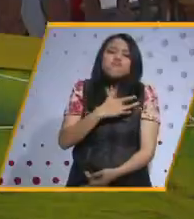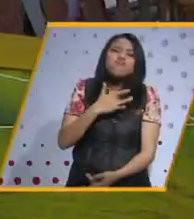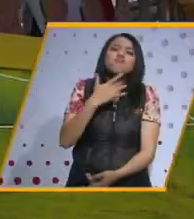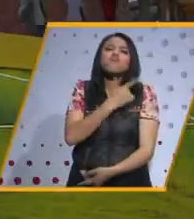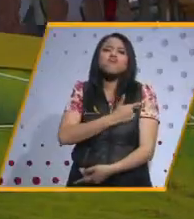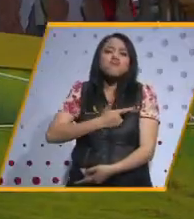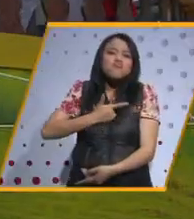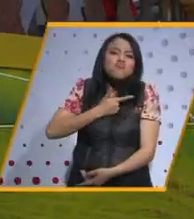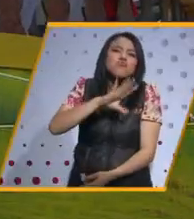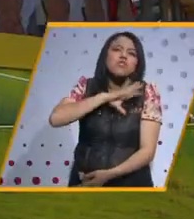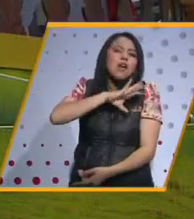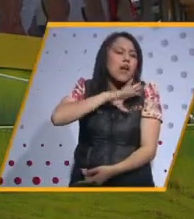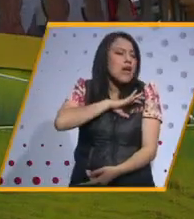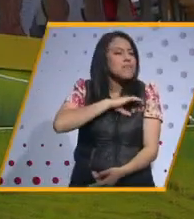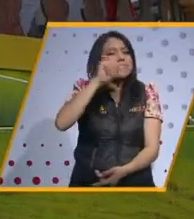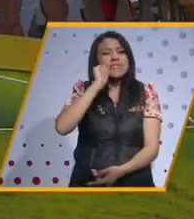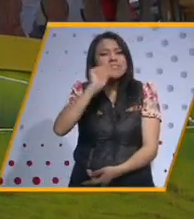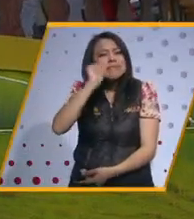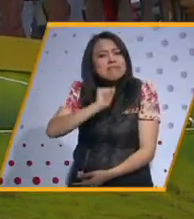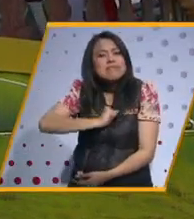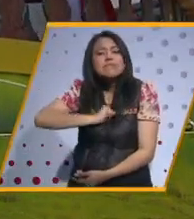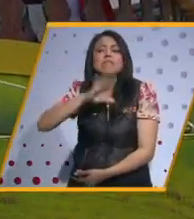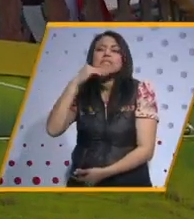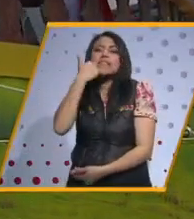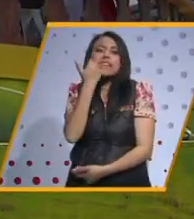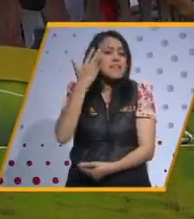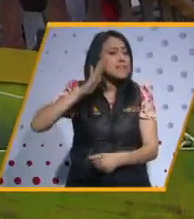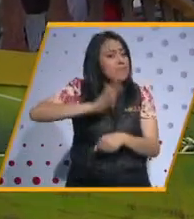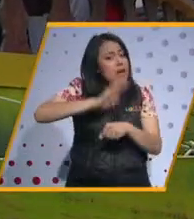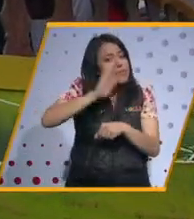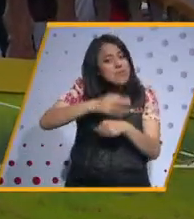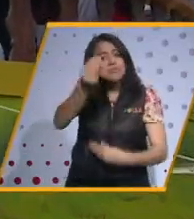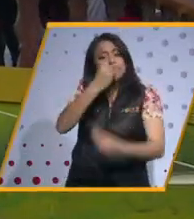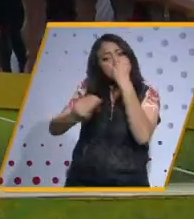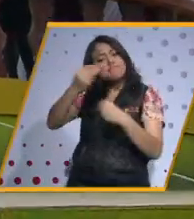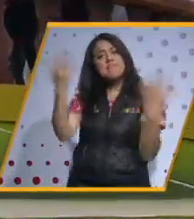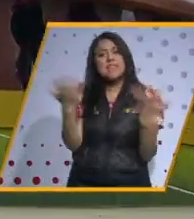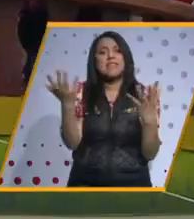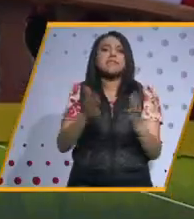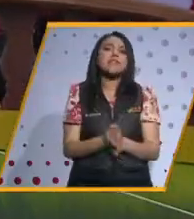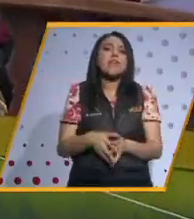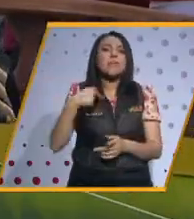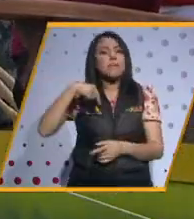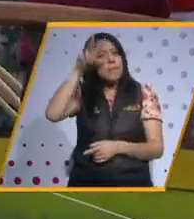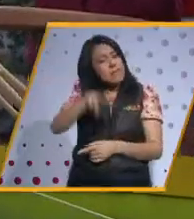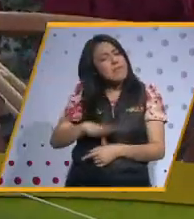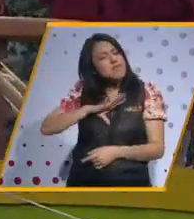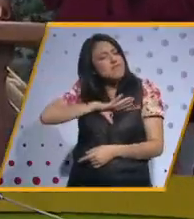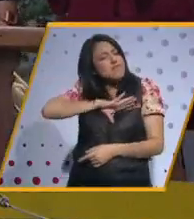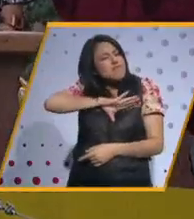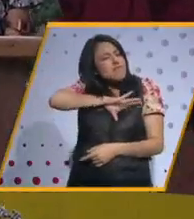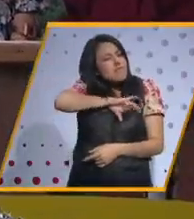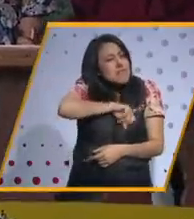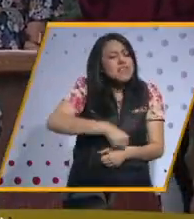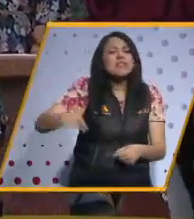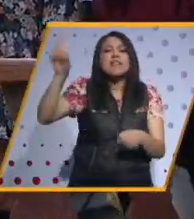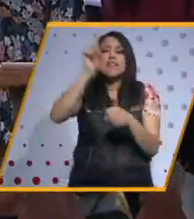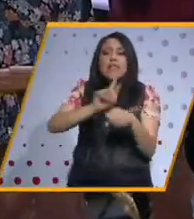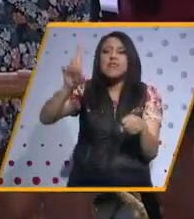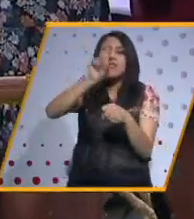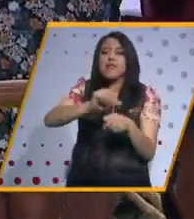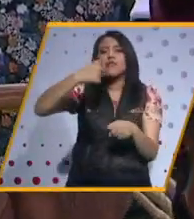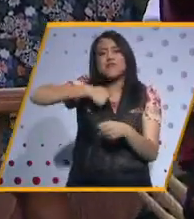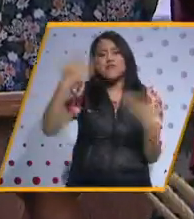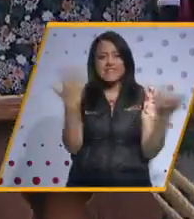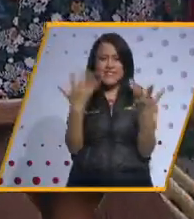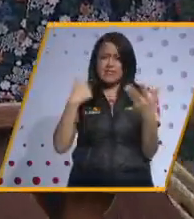te cansas, al contrario. Sí, es un poquito el desgaste, pero se sigue. Es lo que nos apasiona, lo que hacemos día con día y no es para nada